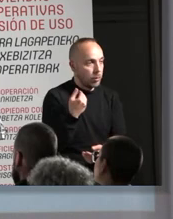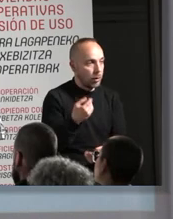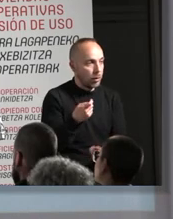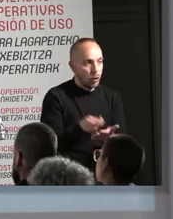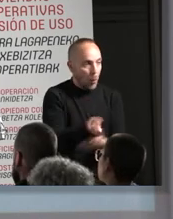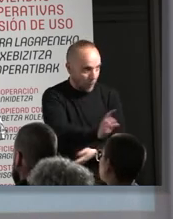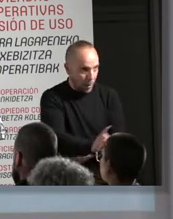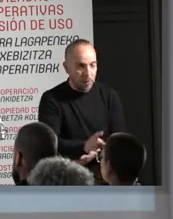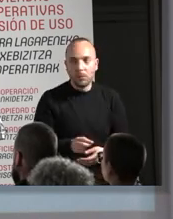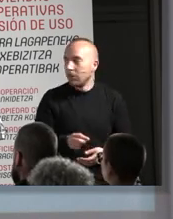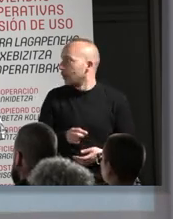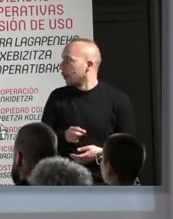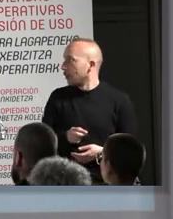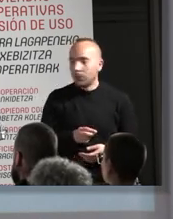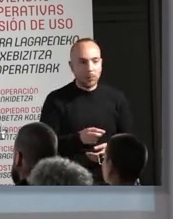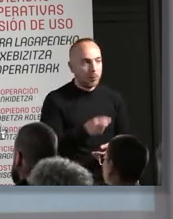hoy